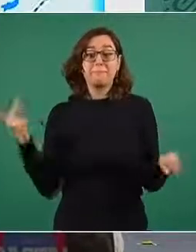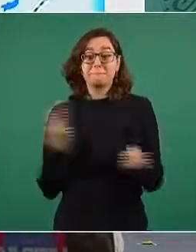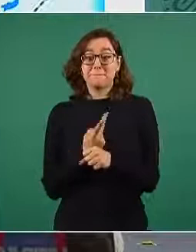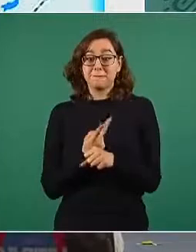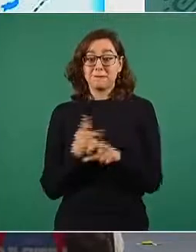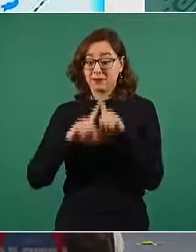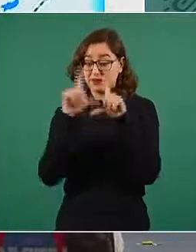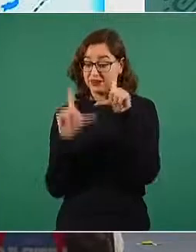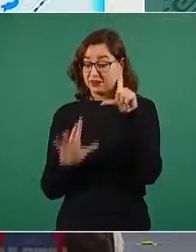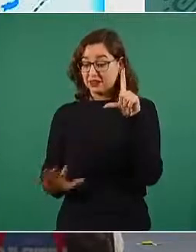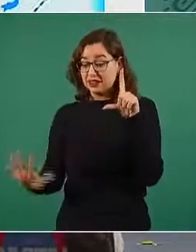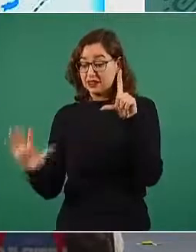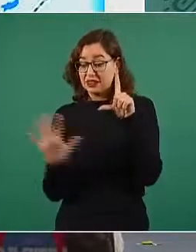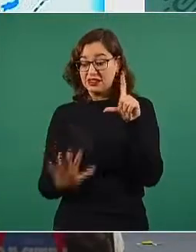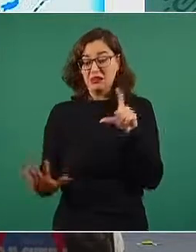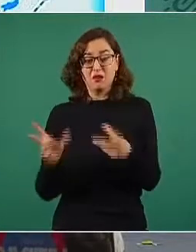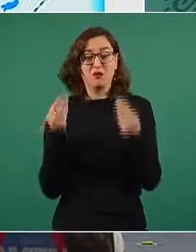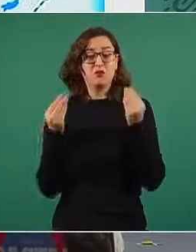muchas necesidades,